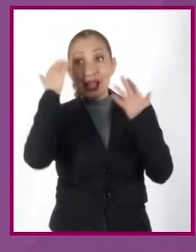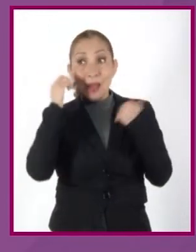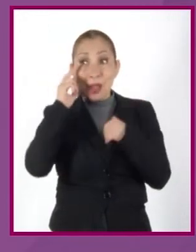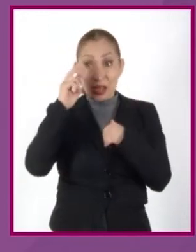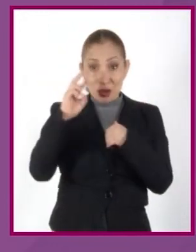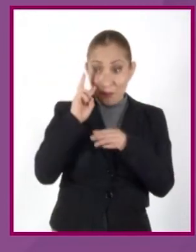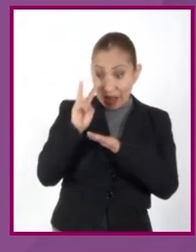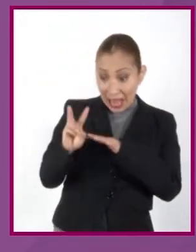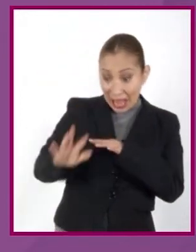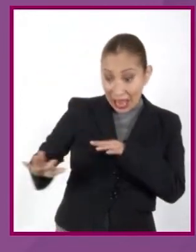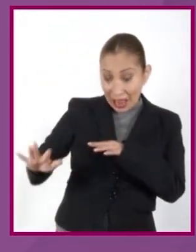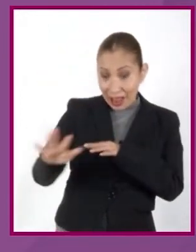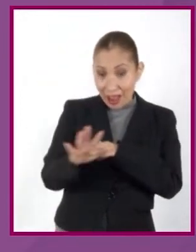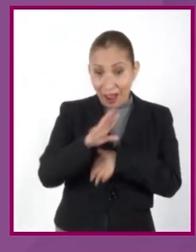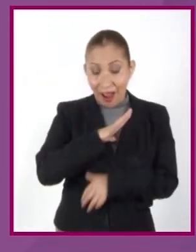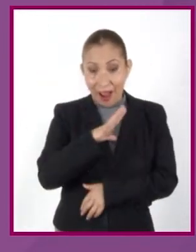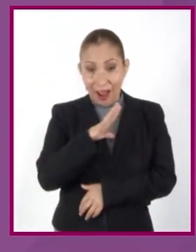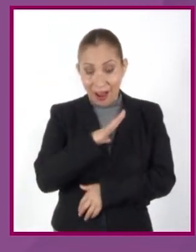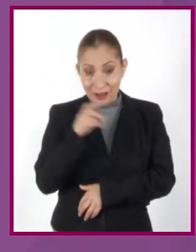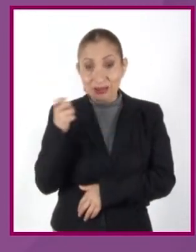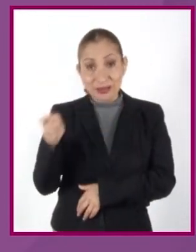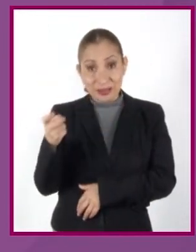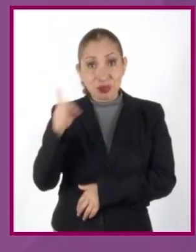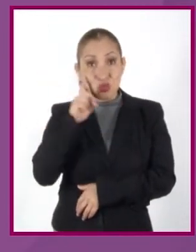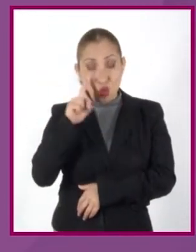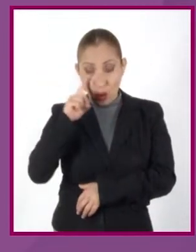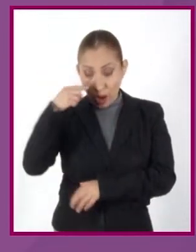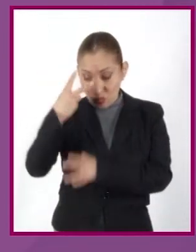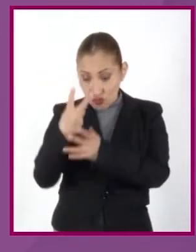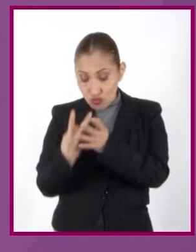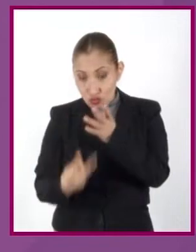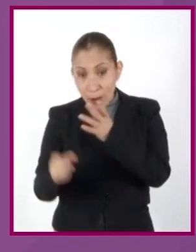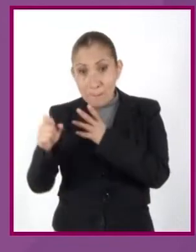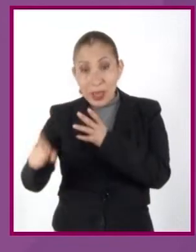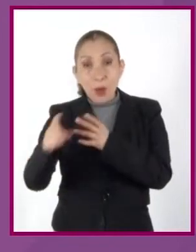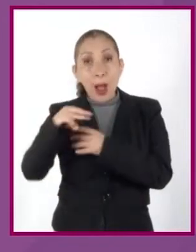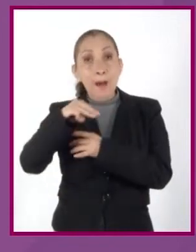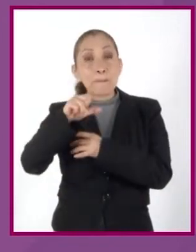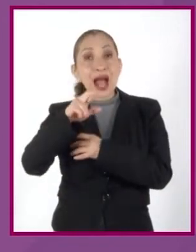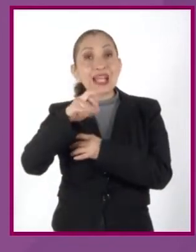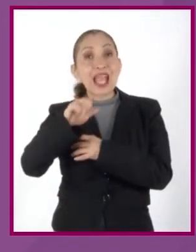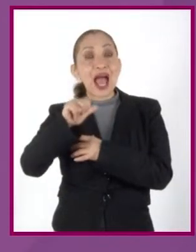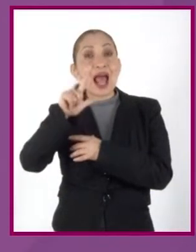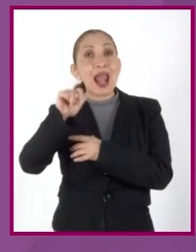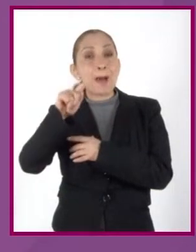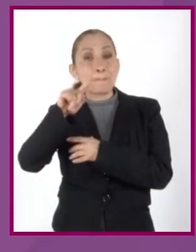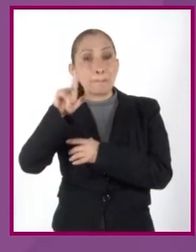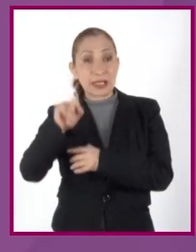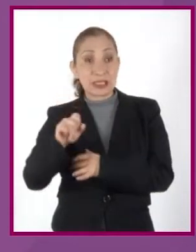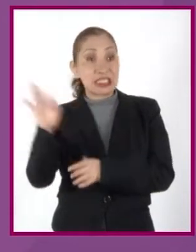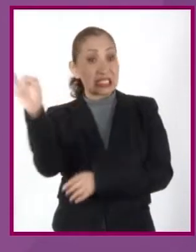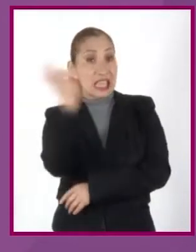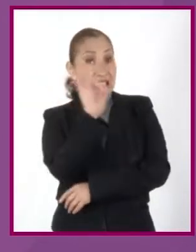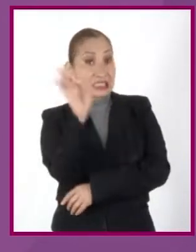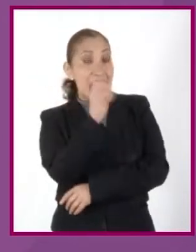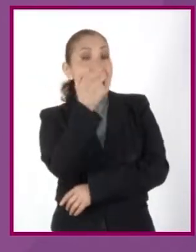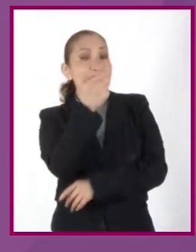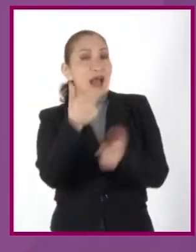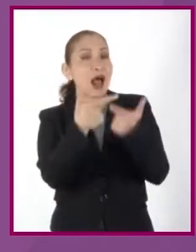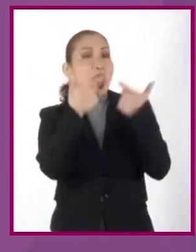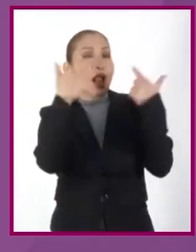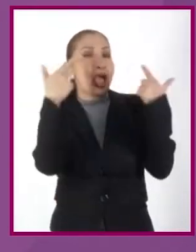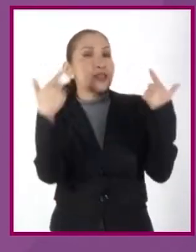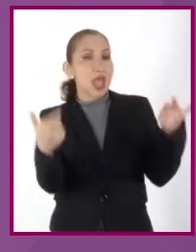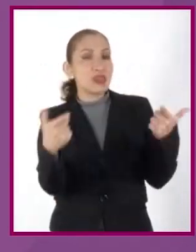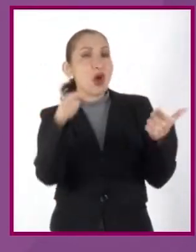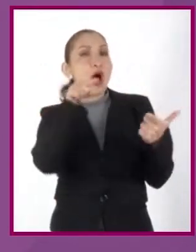encima. Y el cabello de Marilapiz. Es posible que esta leyenda